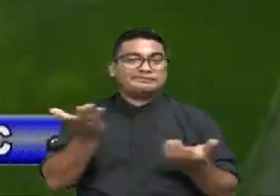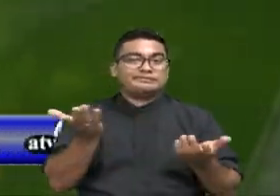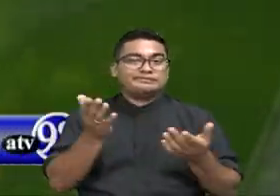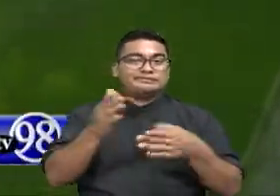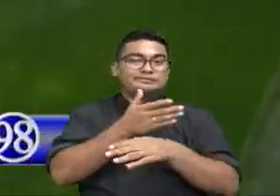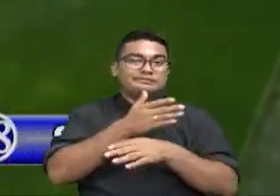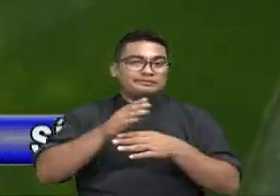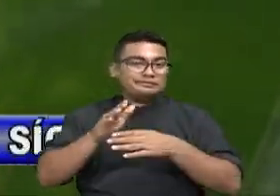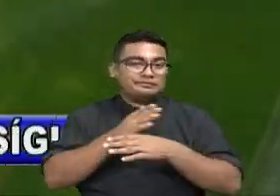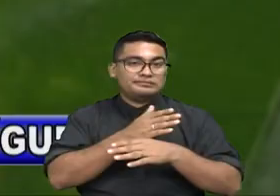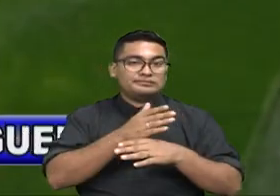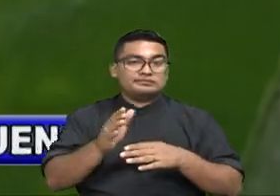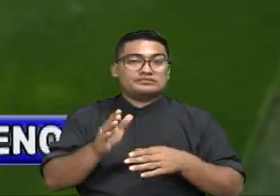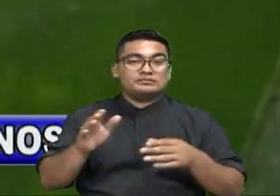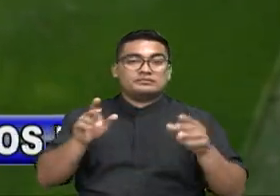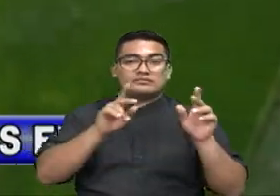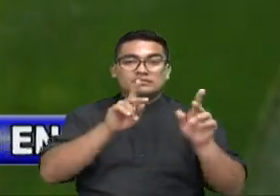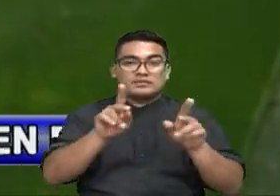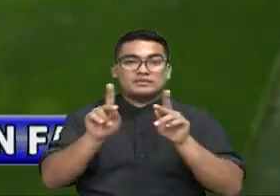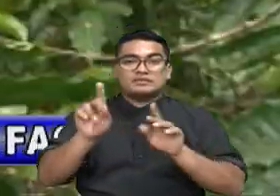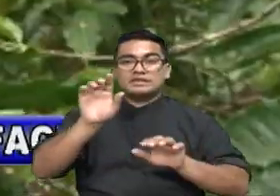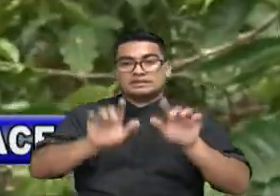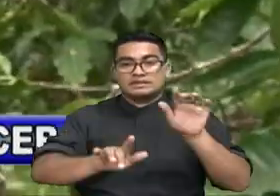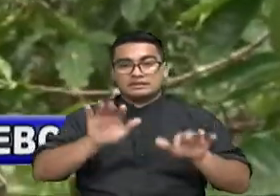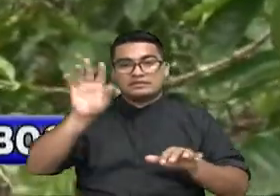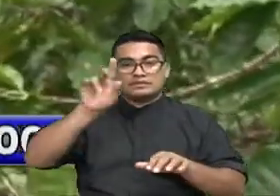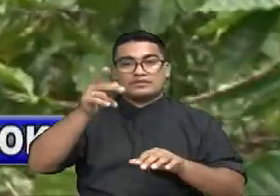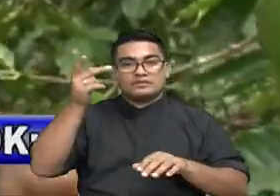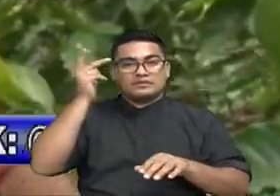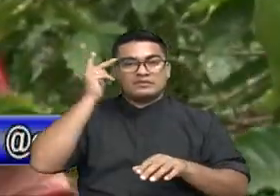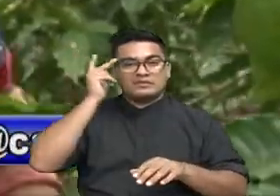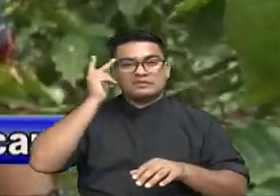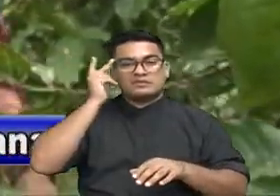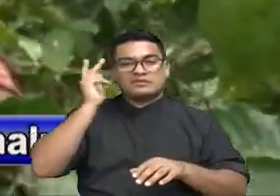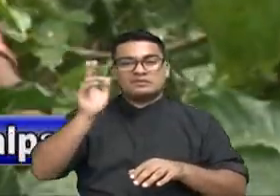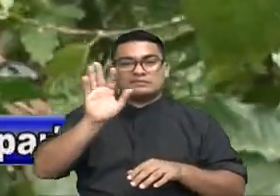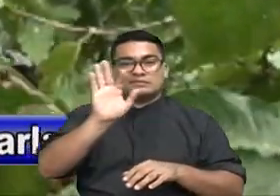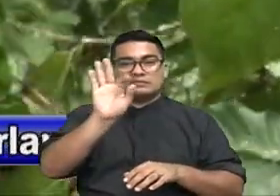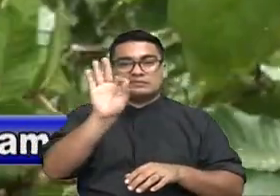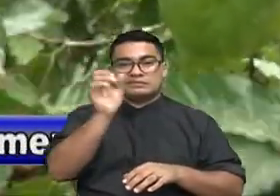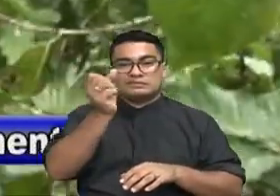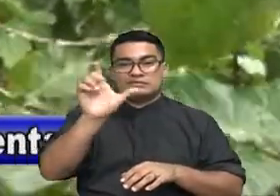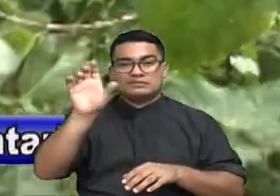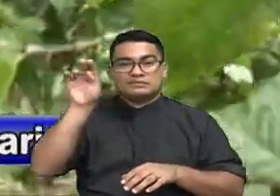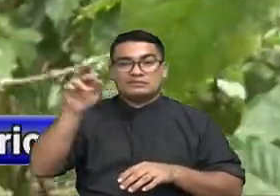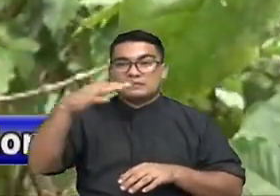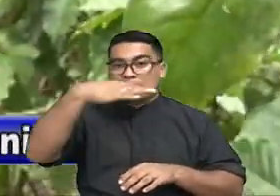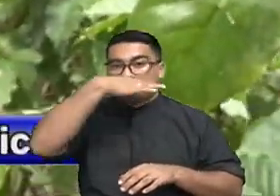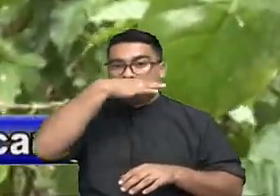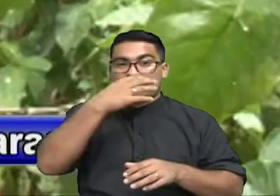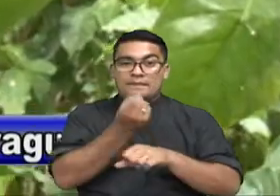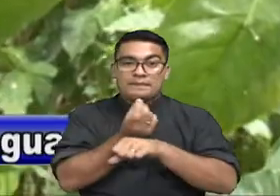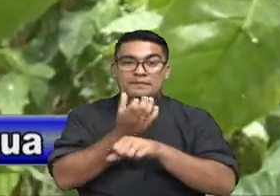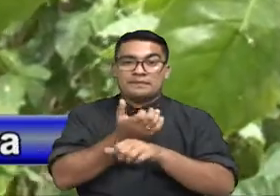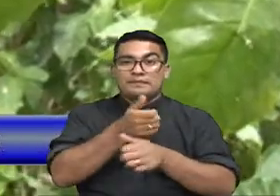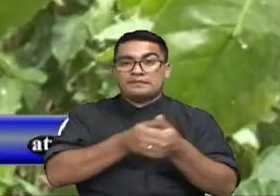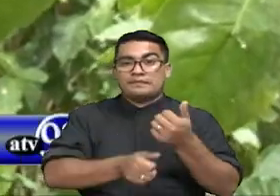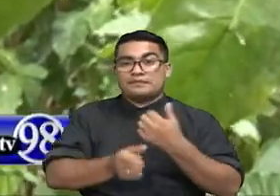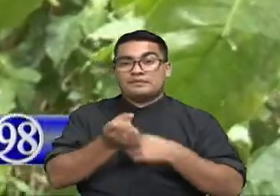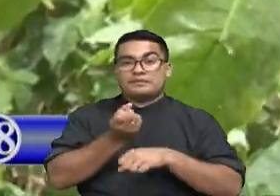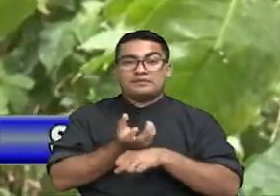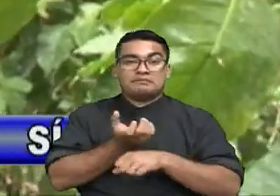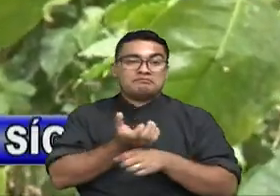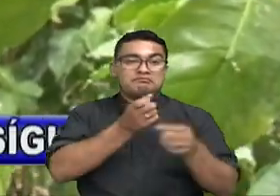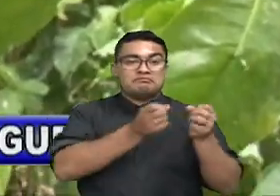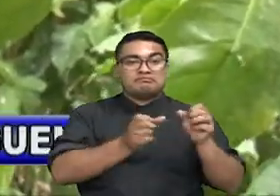los compañeros secretarios y secretarias políticas del Frente Sandinista, alcaldes, vicealcaldes o